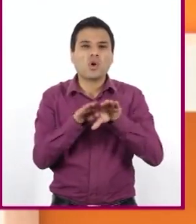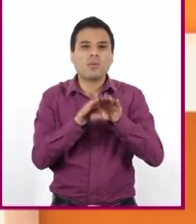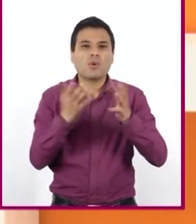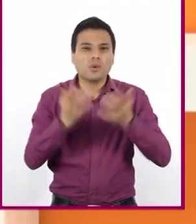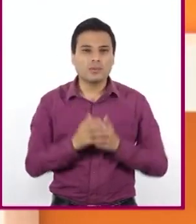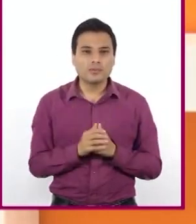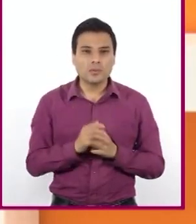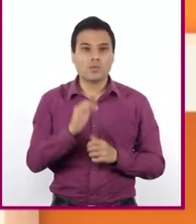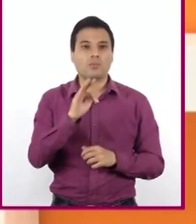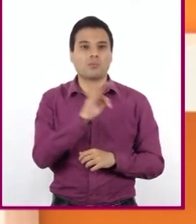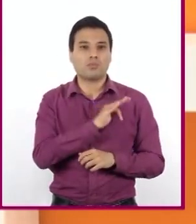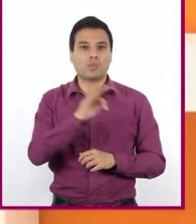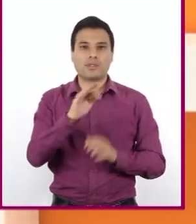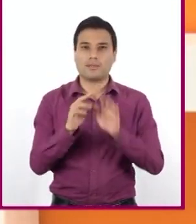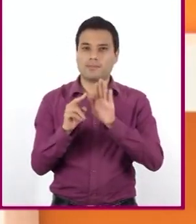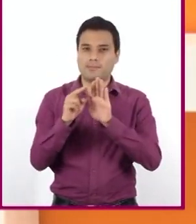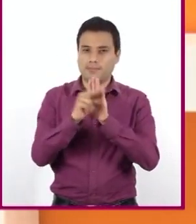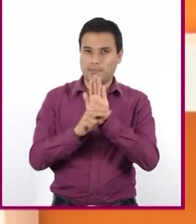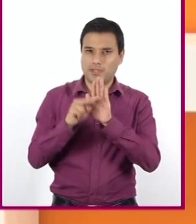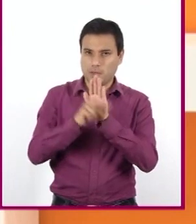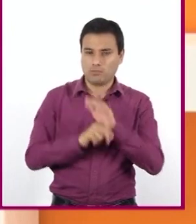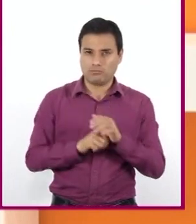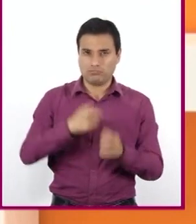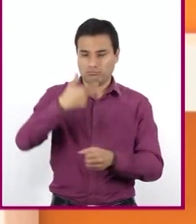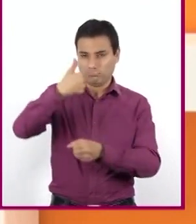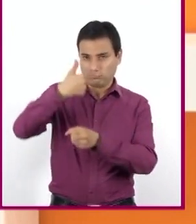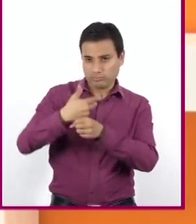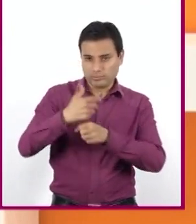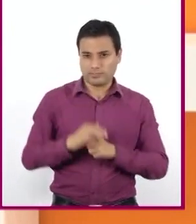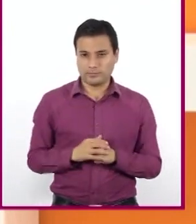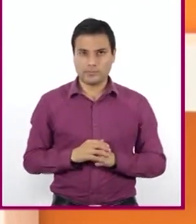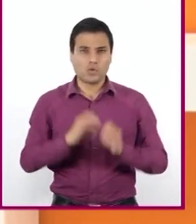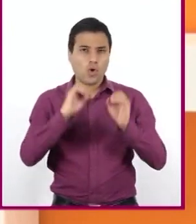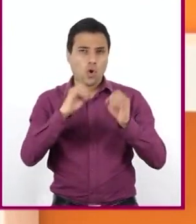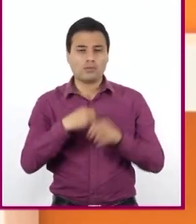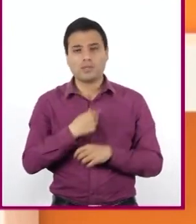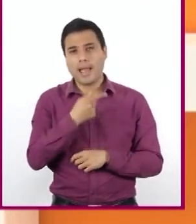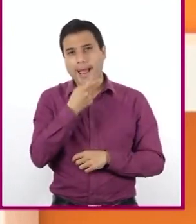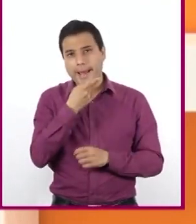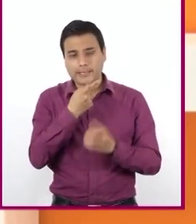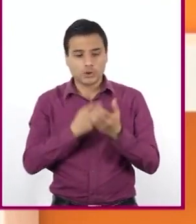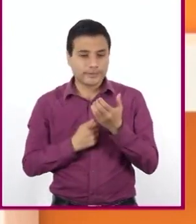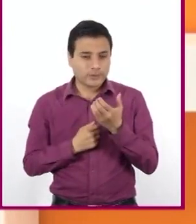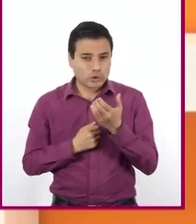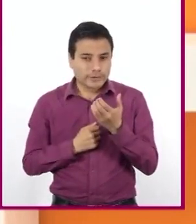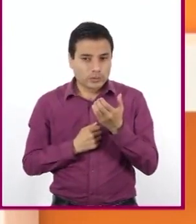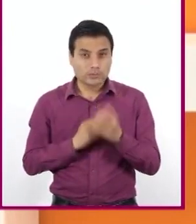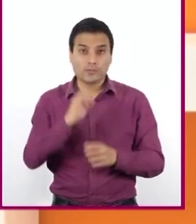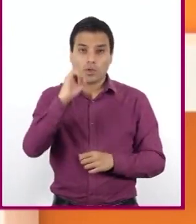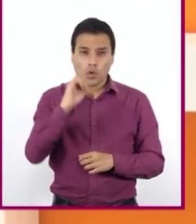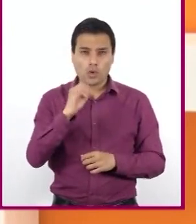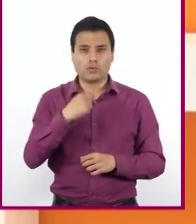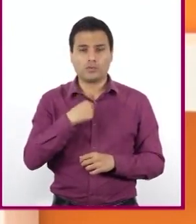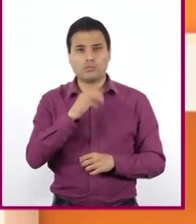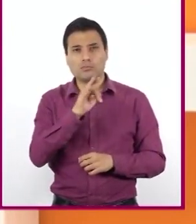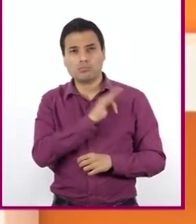en un video o grabación de audio, o tal vez en una presentación con movimiento y